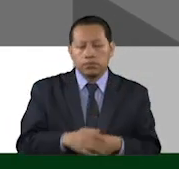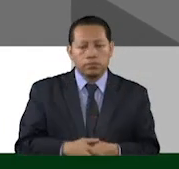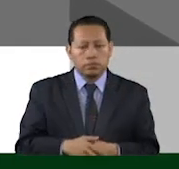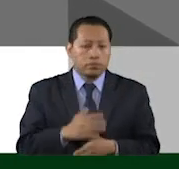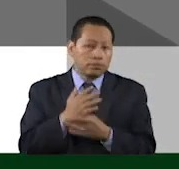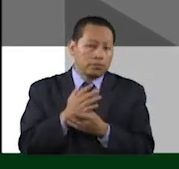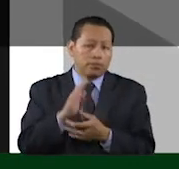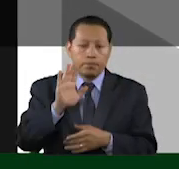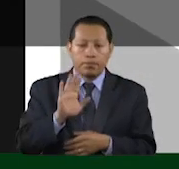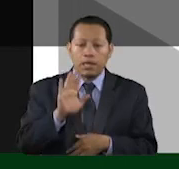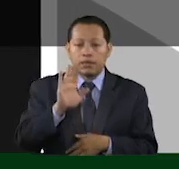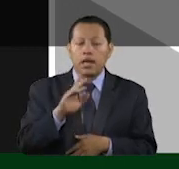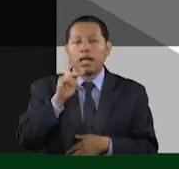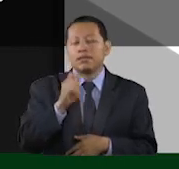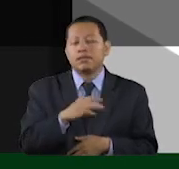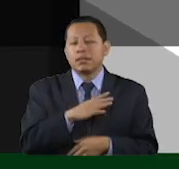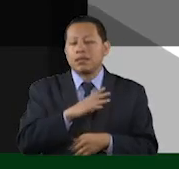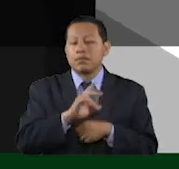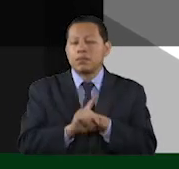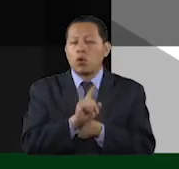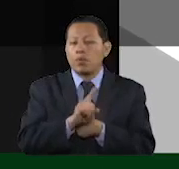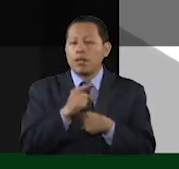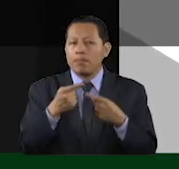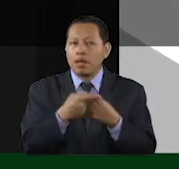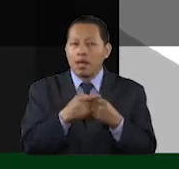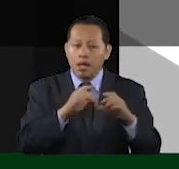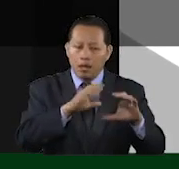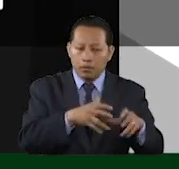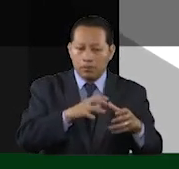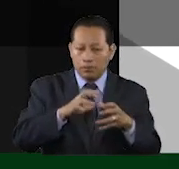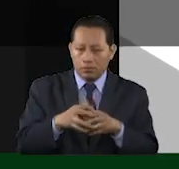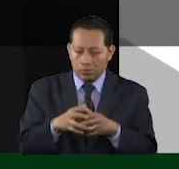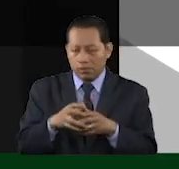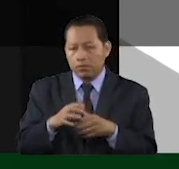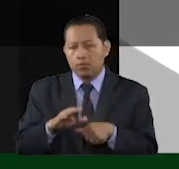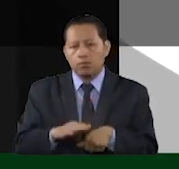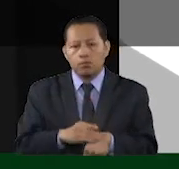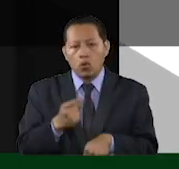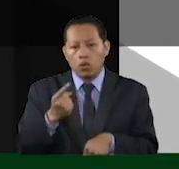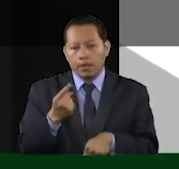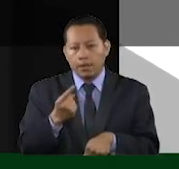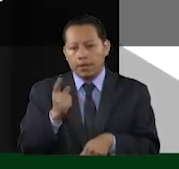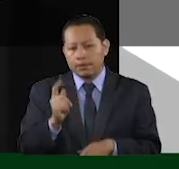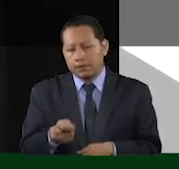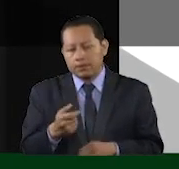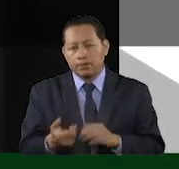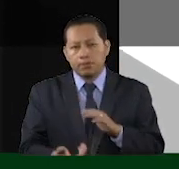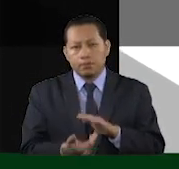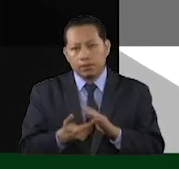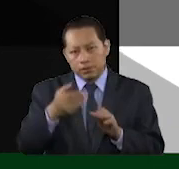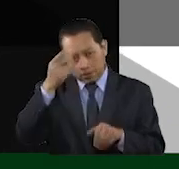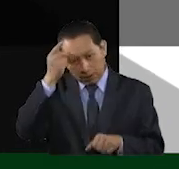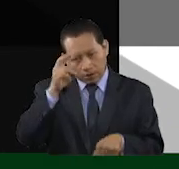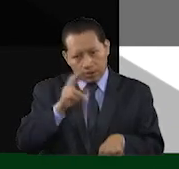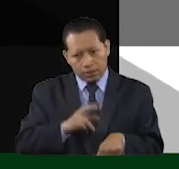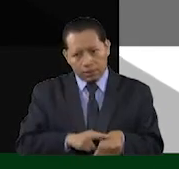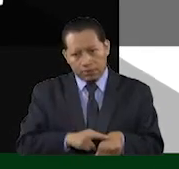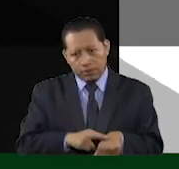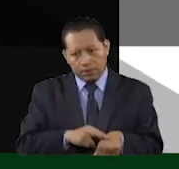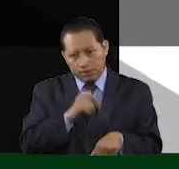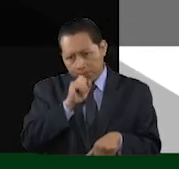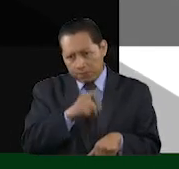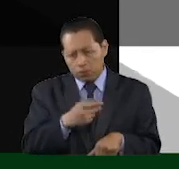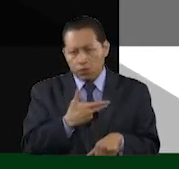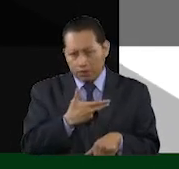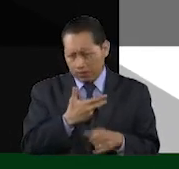que estamos en un conflicto entre órganos de la Cámara, porque la mesa directiva, que también tiene